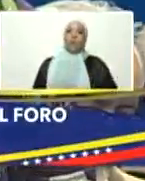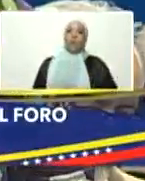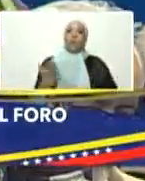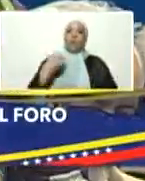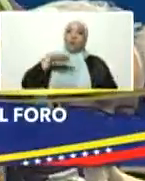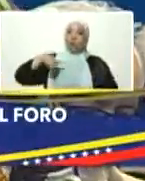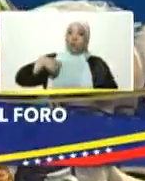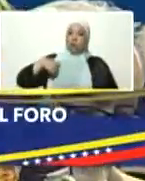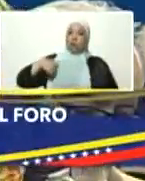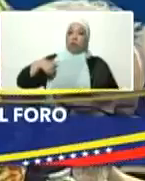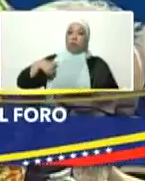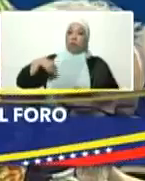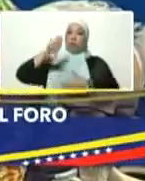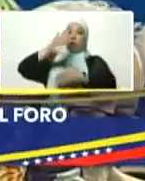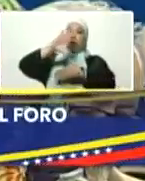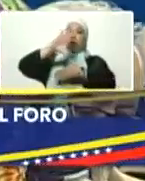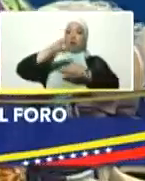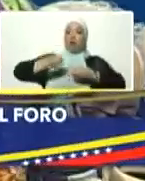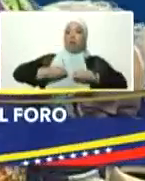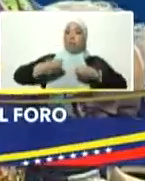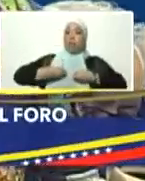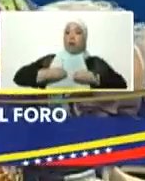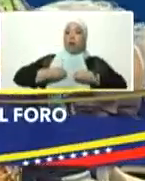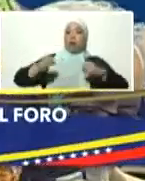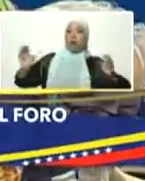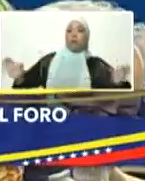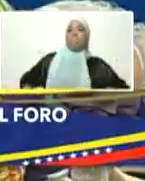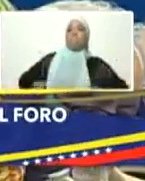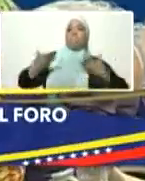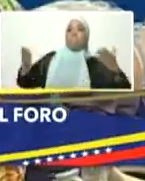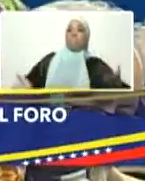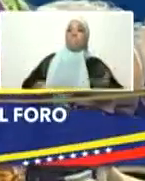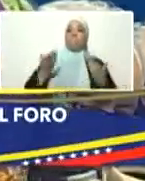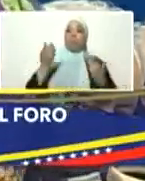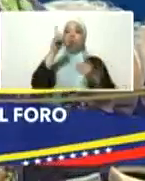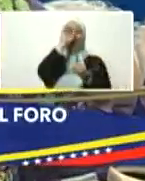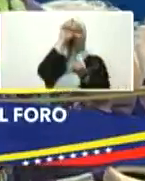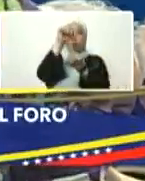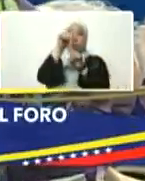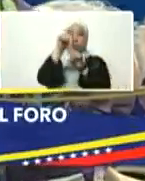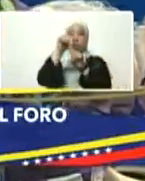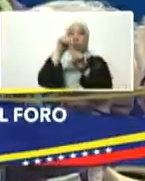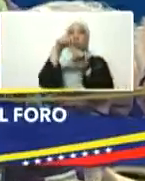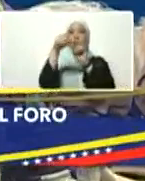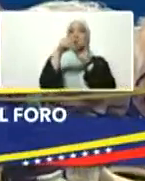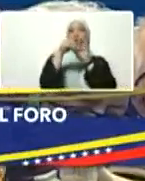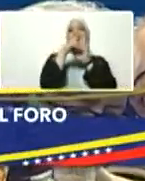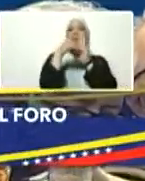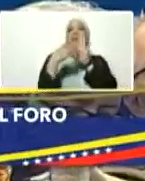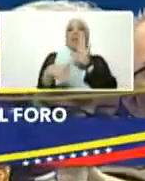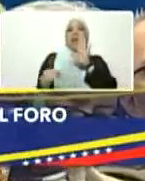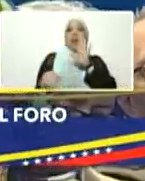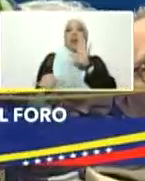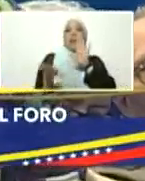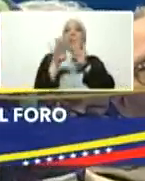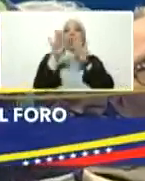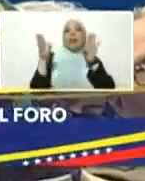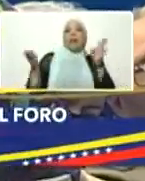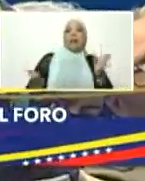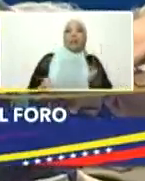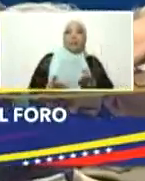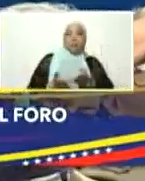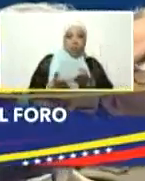continente potencia de la vida, donde pongamos al centro los derechos de la madre tierra